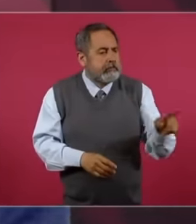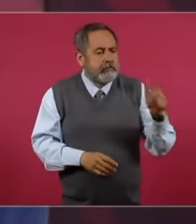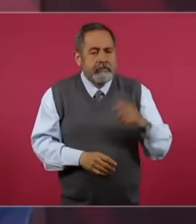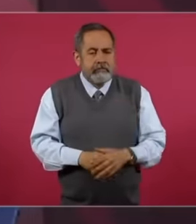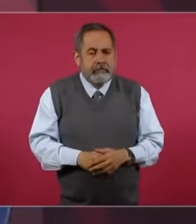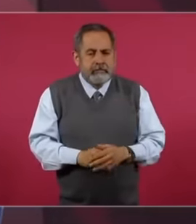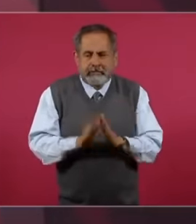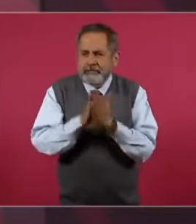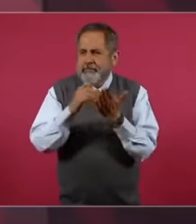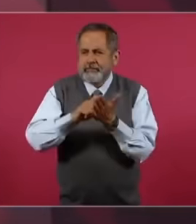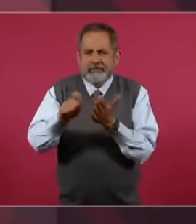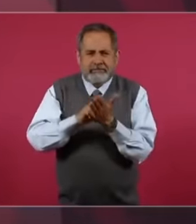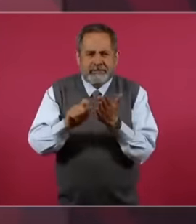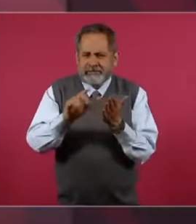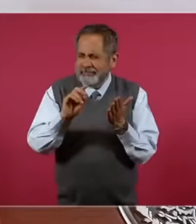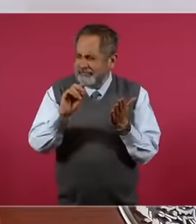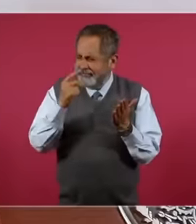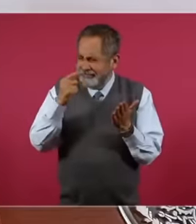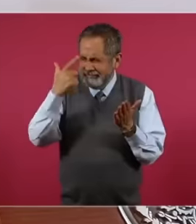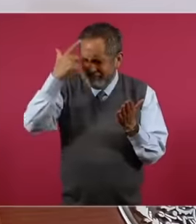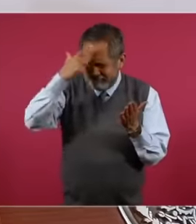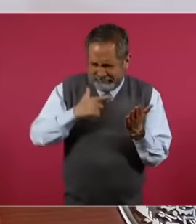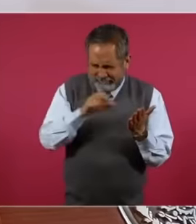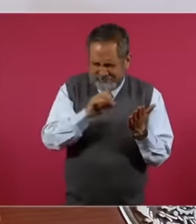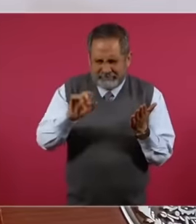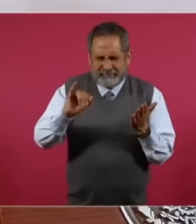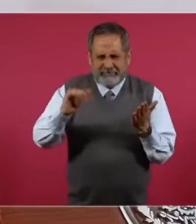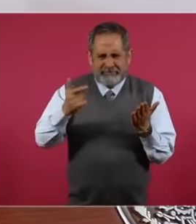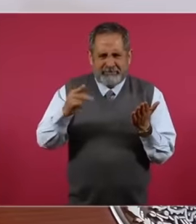Hernández que se llama La noche de Iguala,